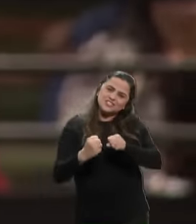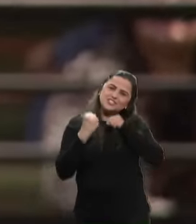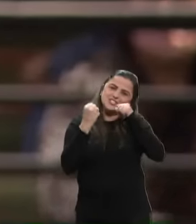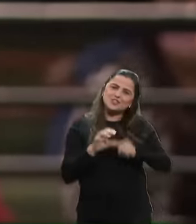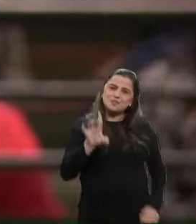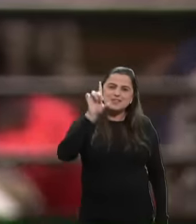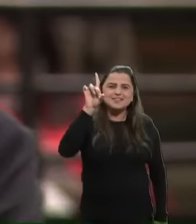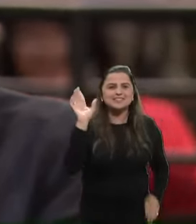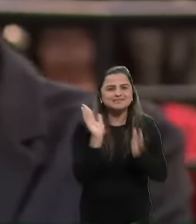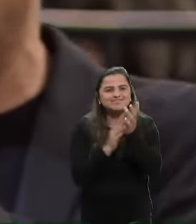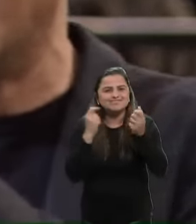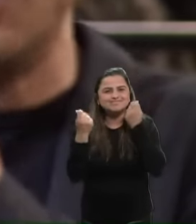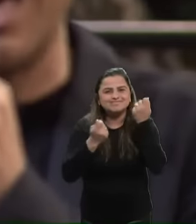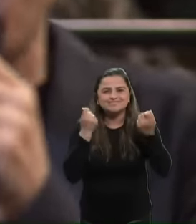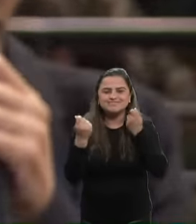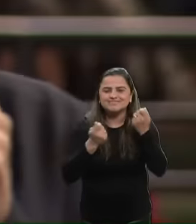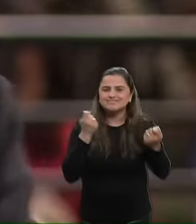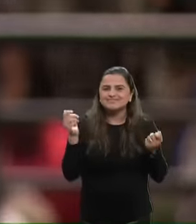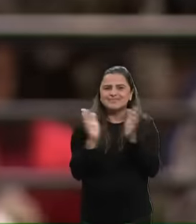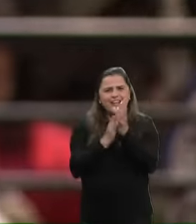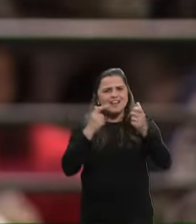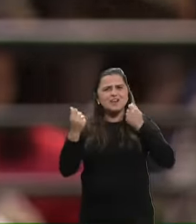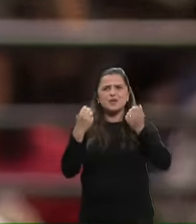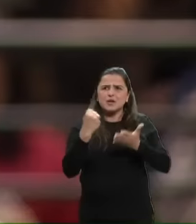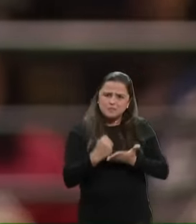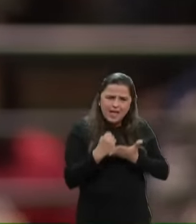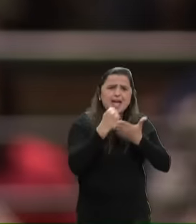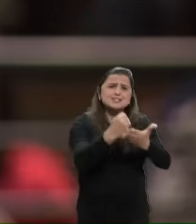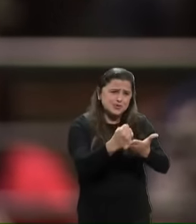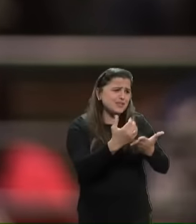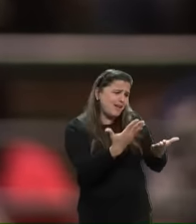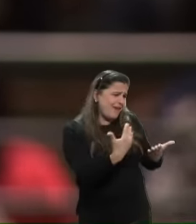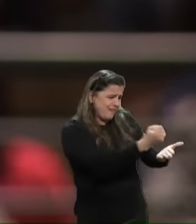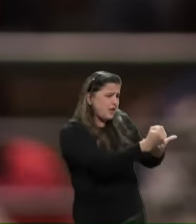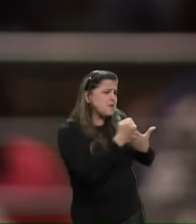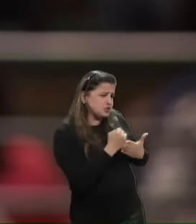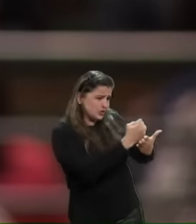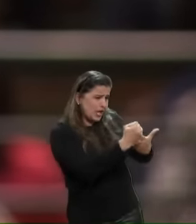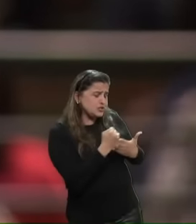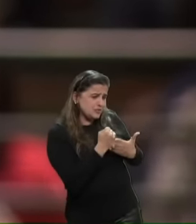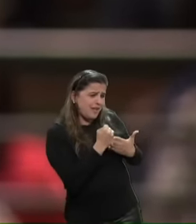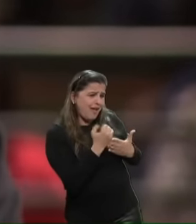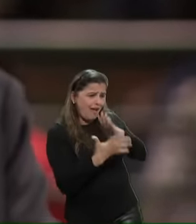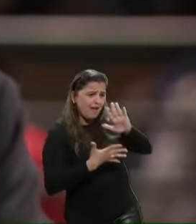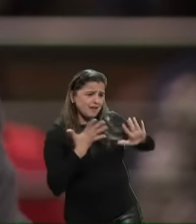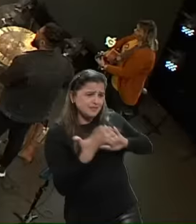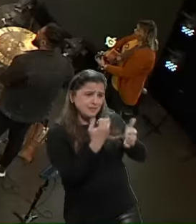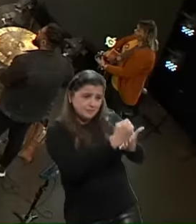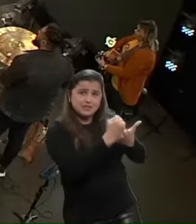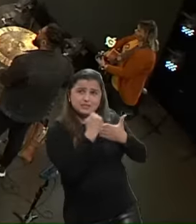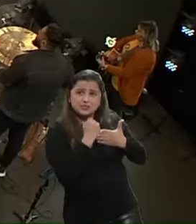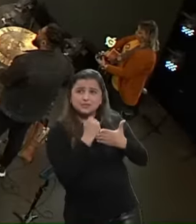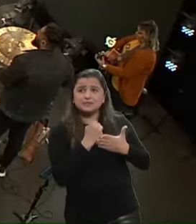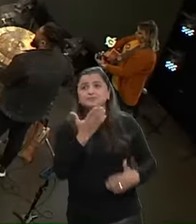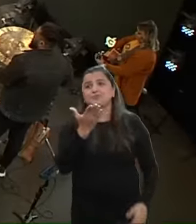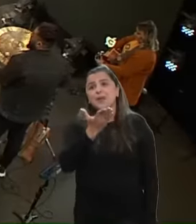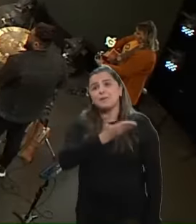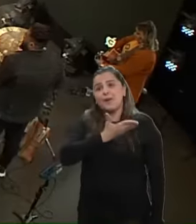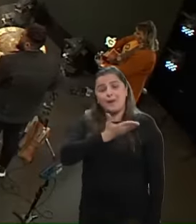Dios. Aleluya. Aleluya. Me ayuda a falar esto, me ayuda. Ven, ven, ven. Mi amigo de fortaleza.